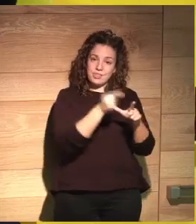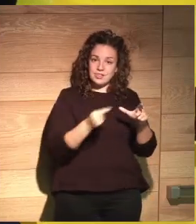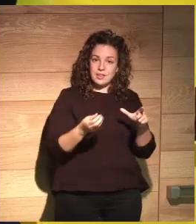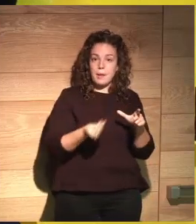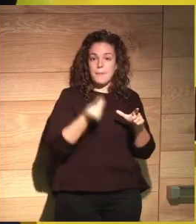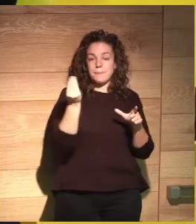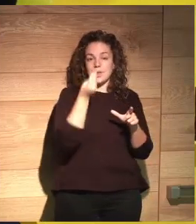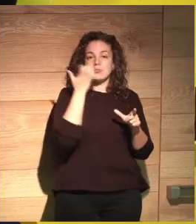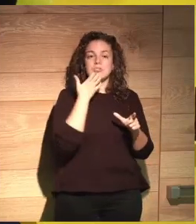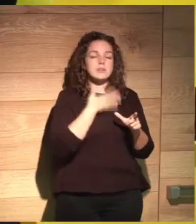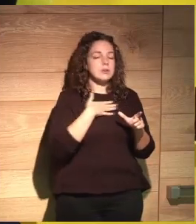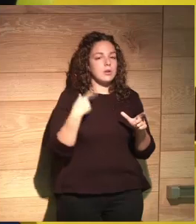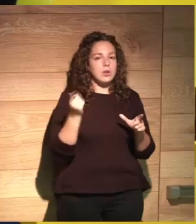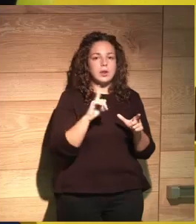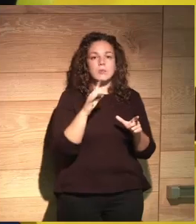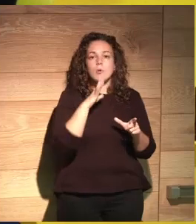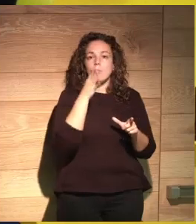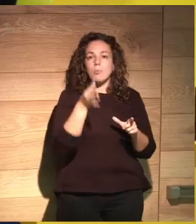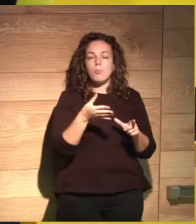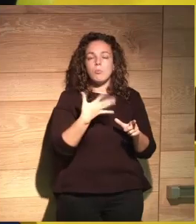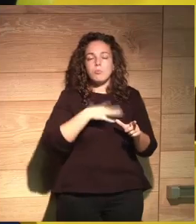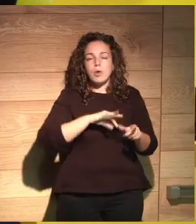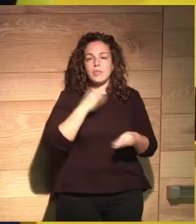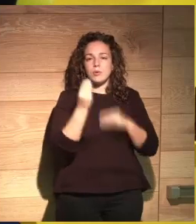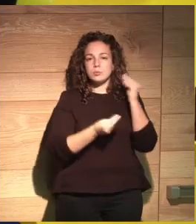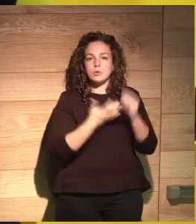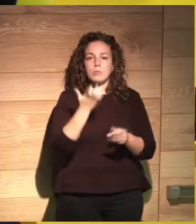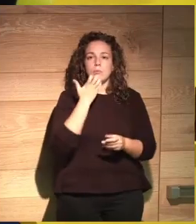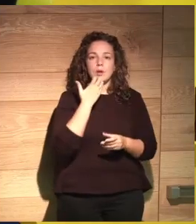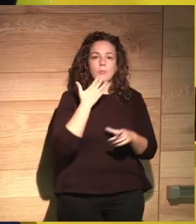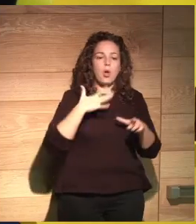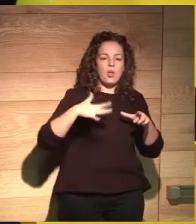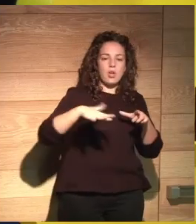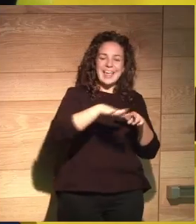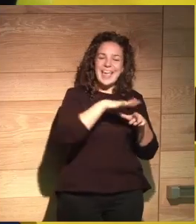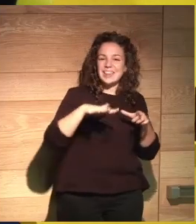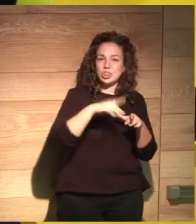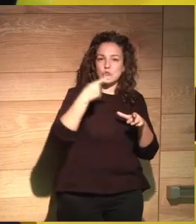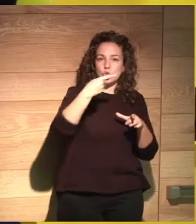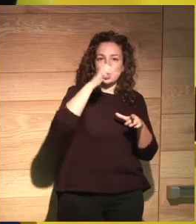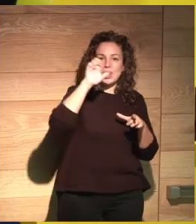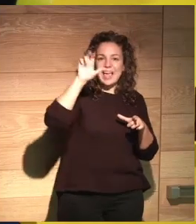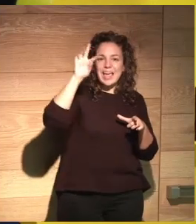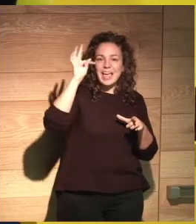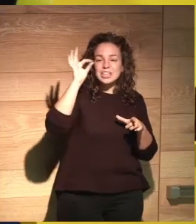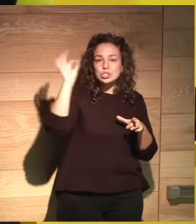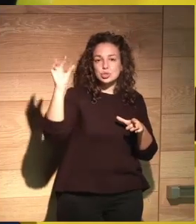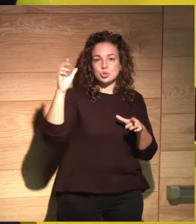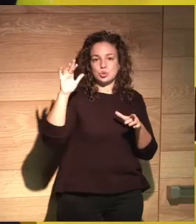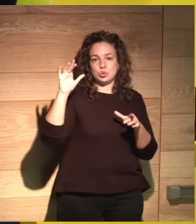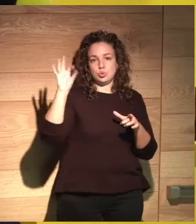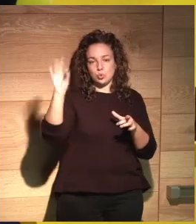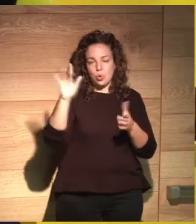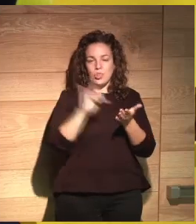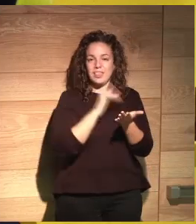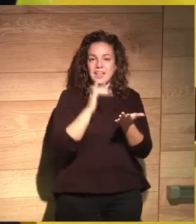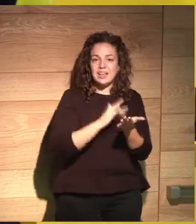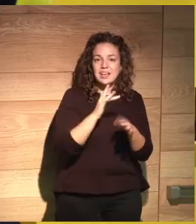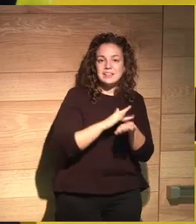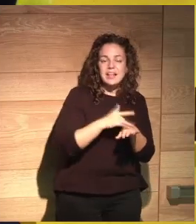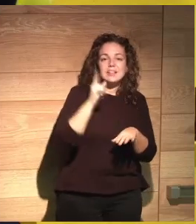queremos utilizarlo para hacer por ejemplo gestos como se dice que esto entre guetos digitales lo también lo podemos utilizar